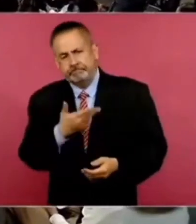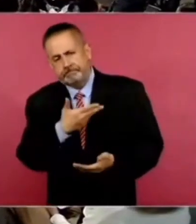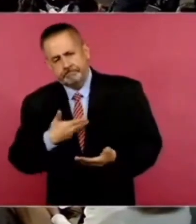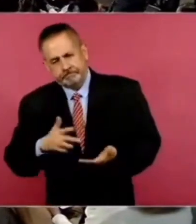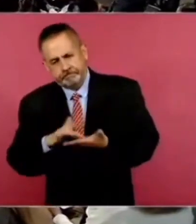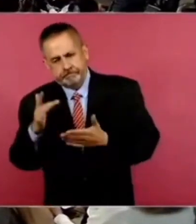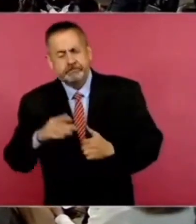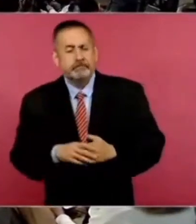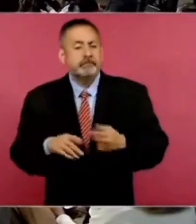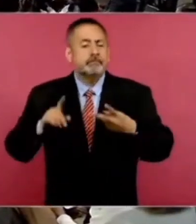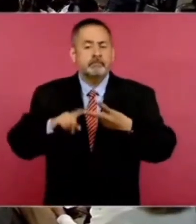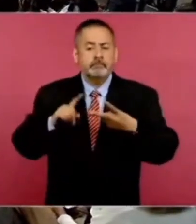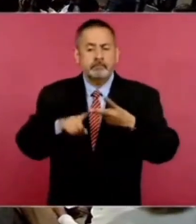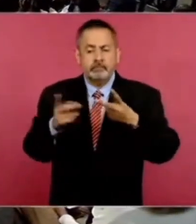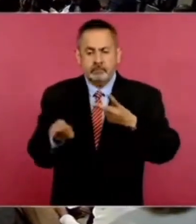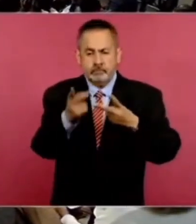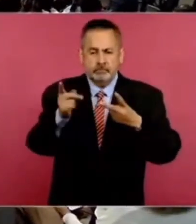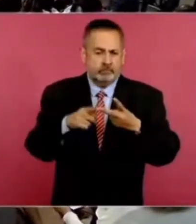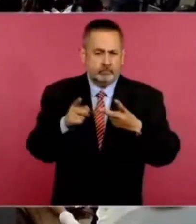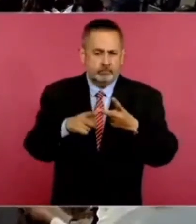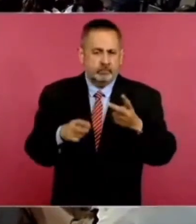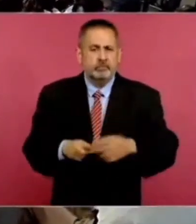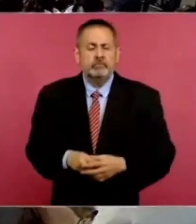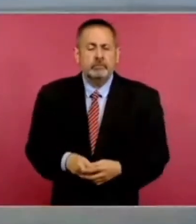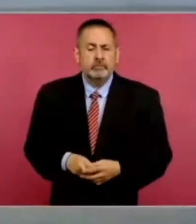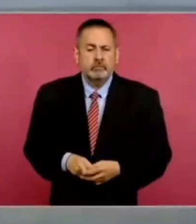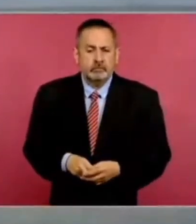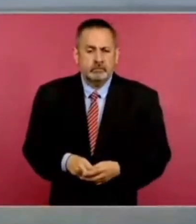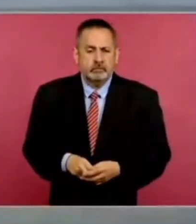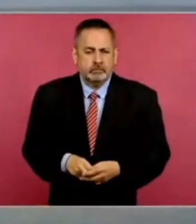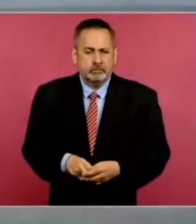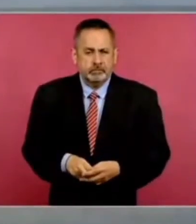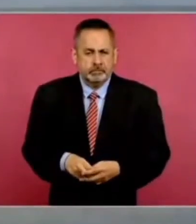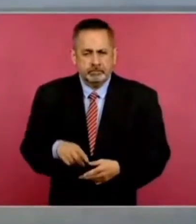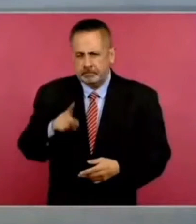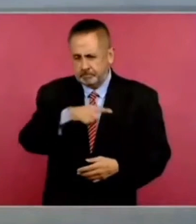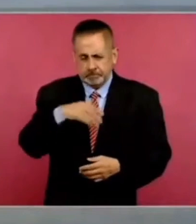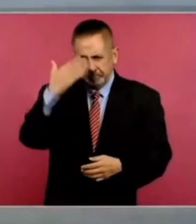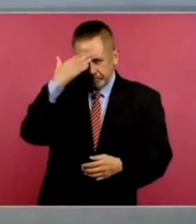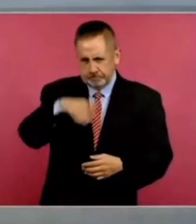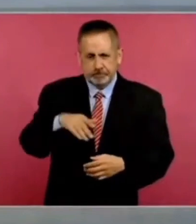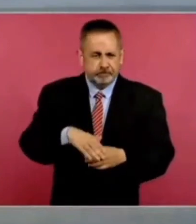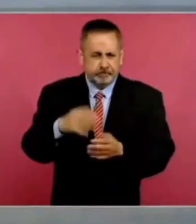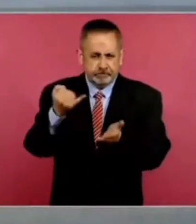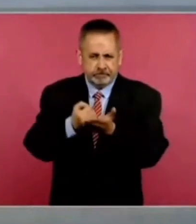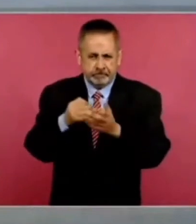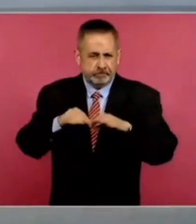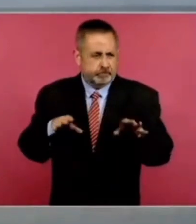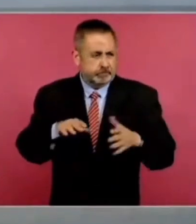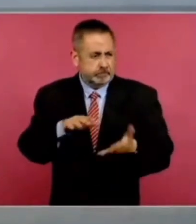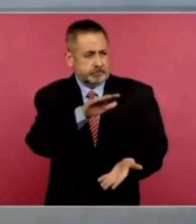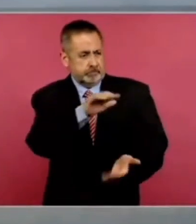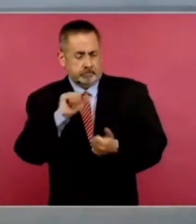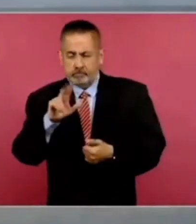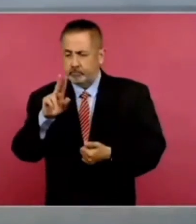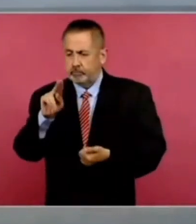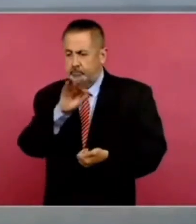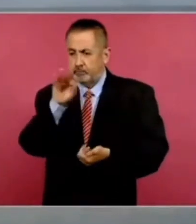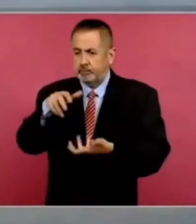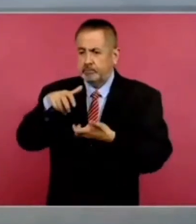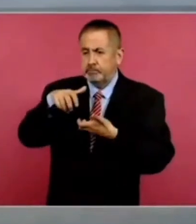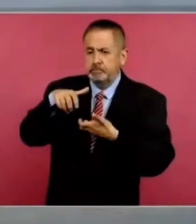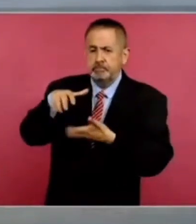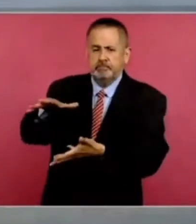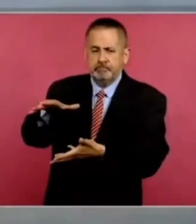Presidente. En mi segunda pregunta sería, como usted sabe, la distribución fiscal otorga 80% de los recursos que se generan en el país